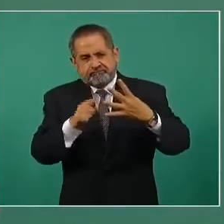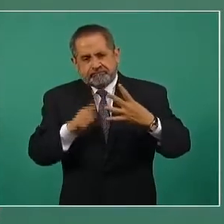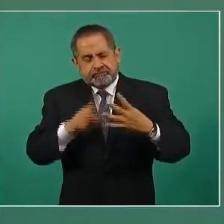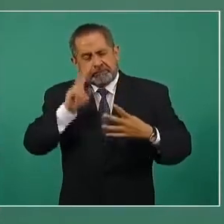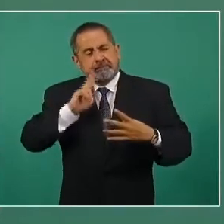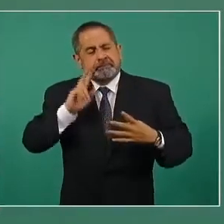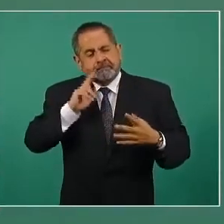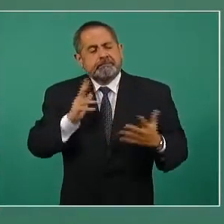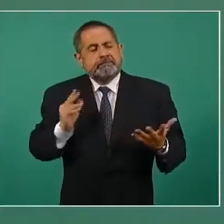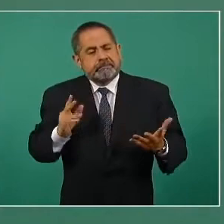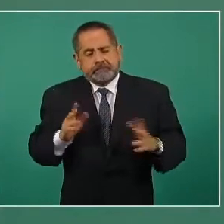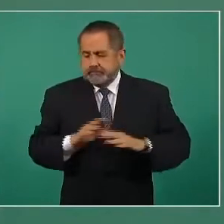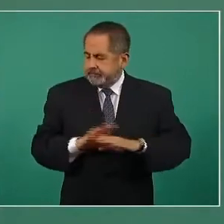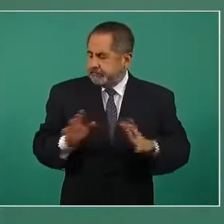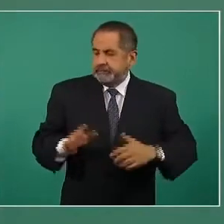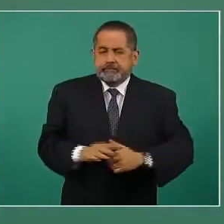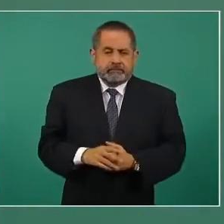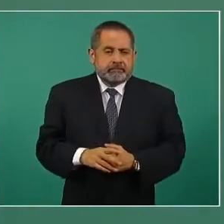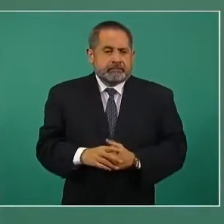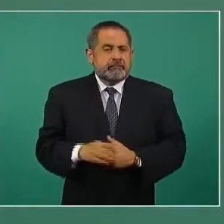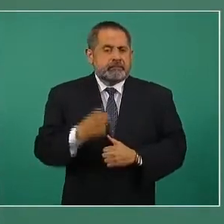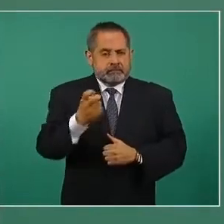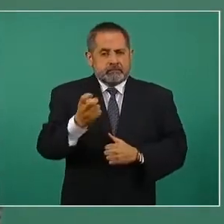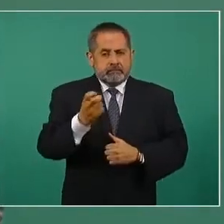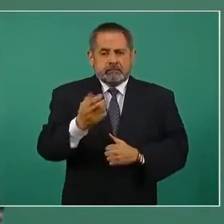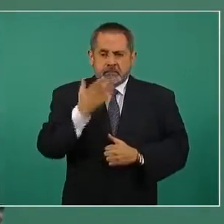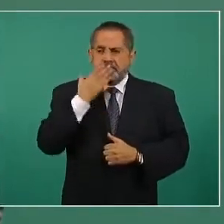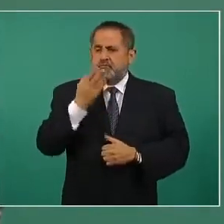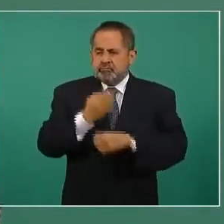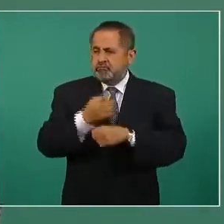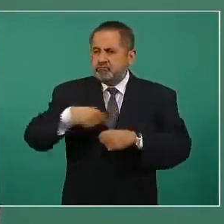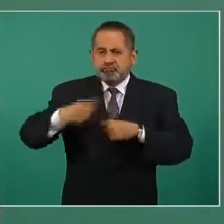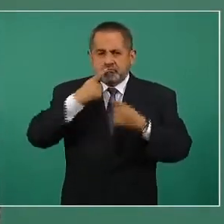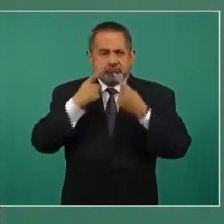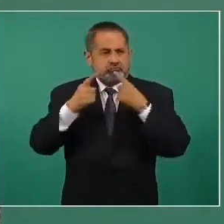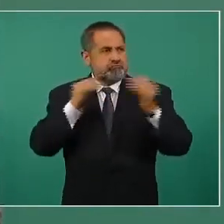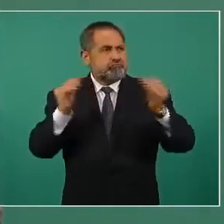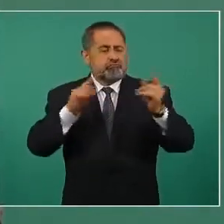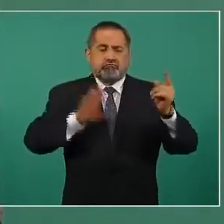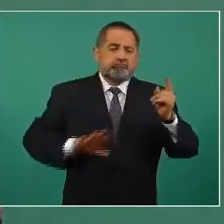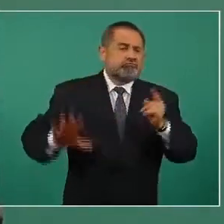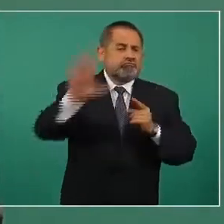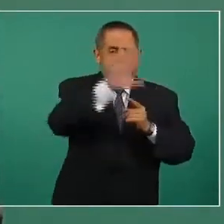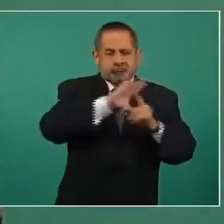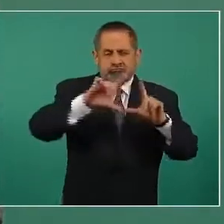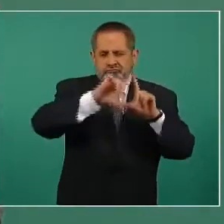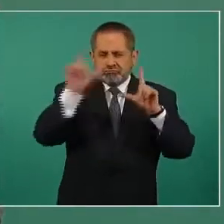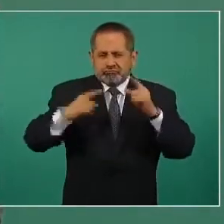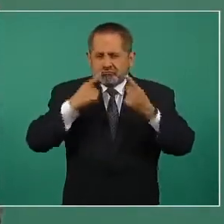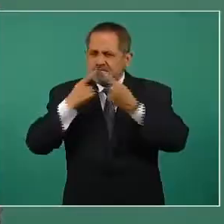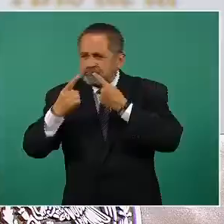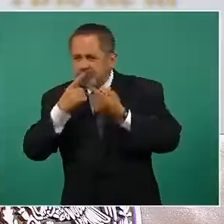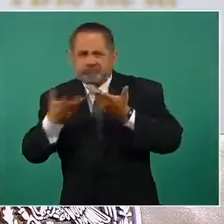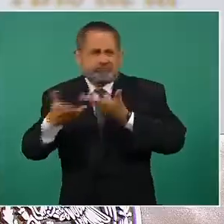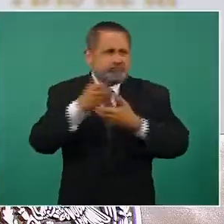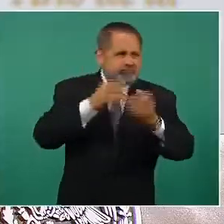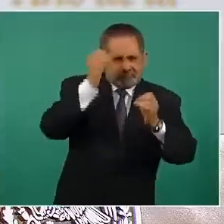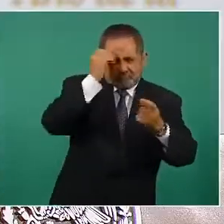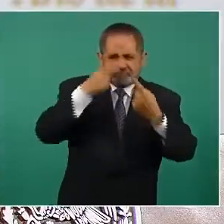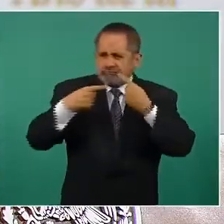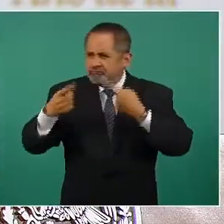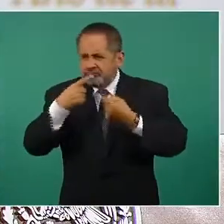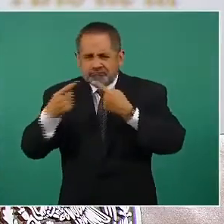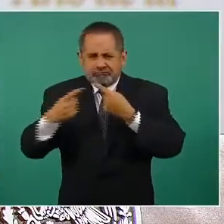refutarlos. Por eso está muy bien el debate nacional, el que hablemos de estas